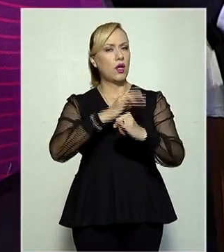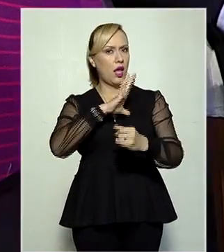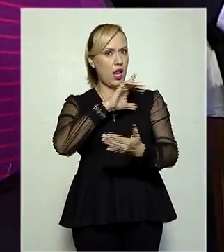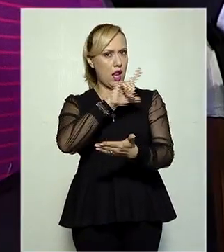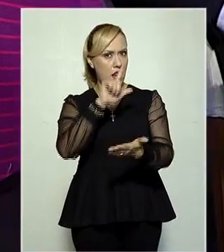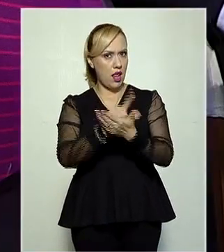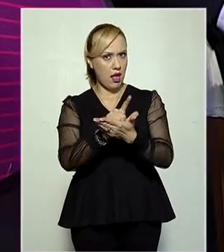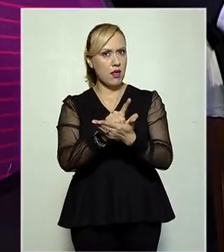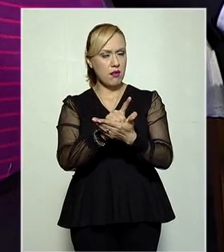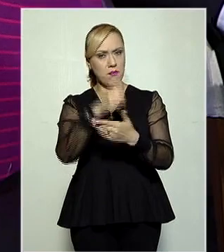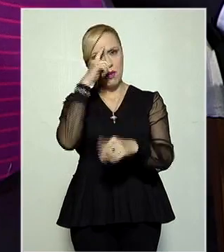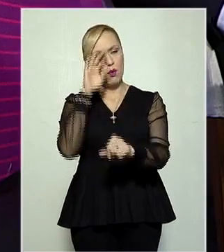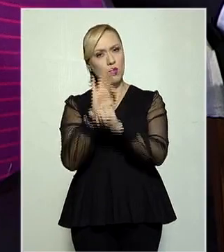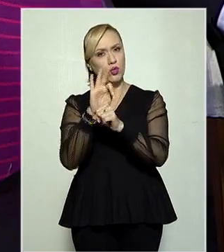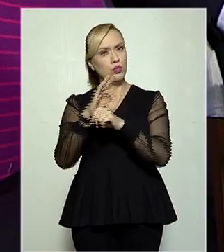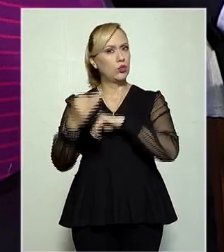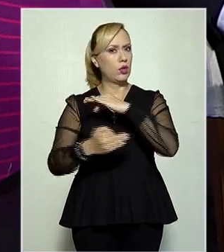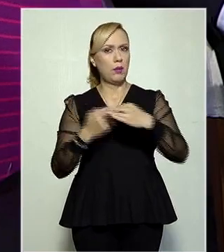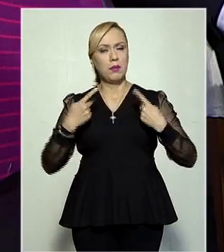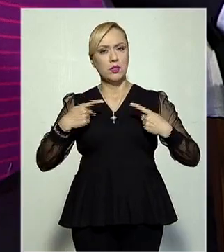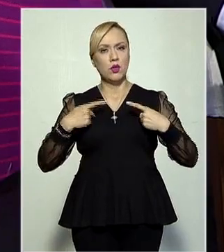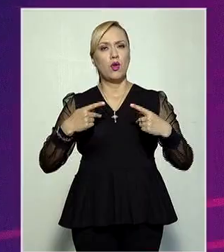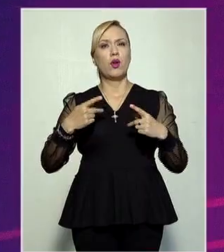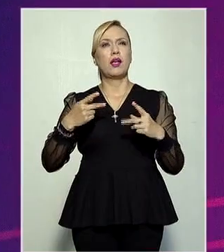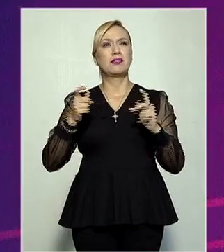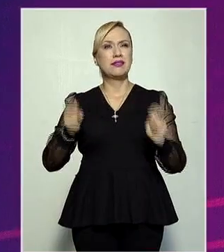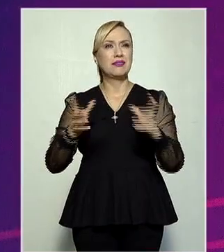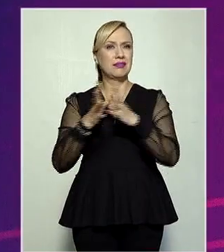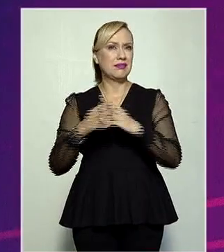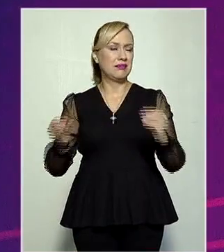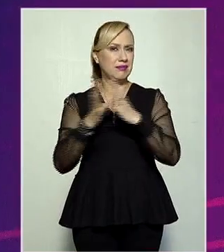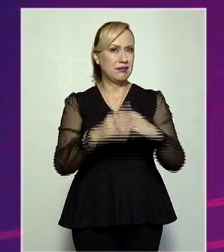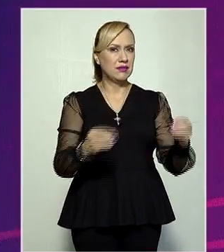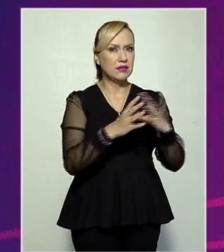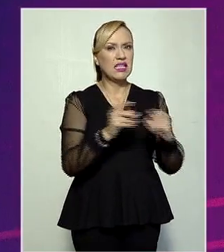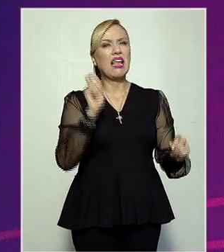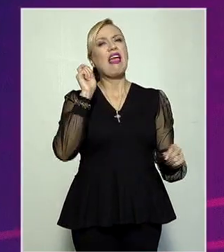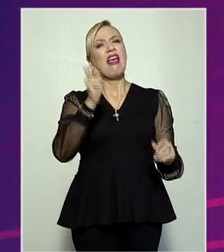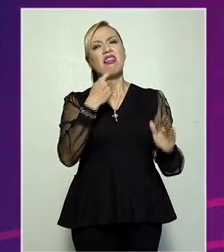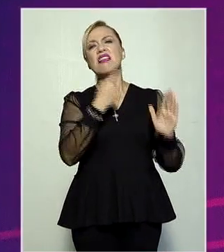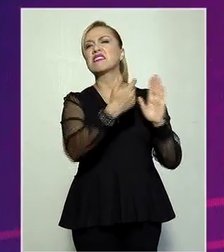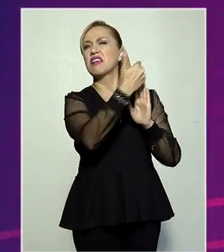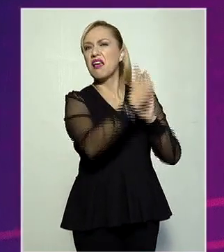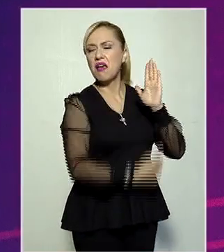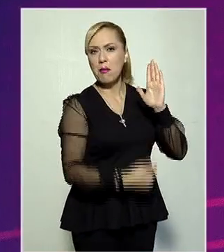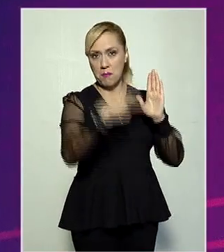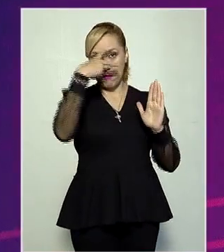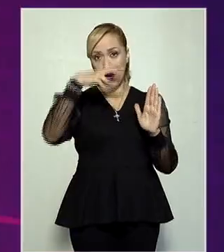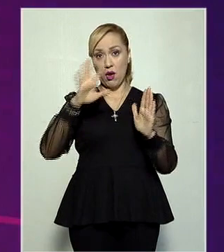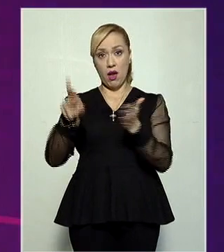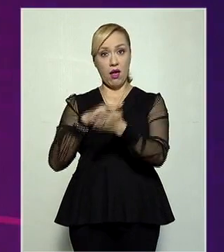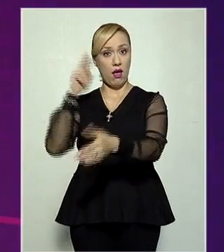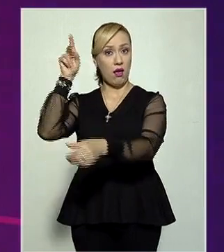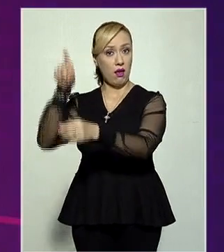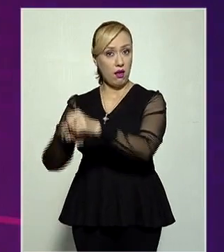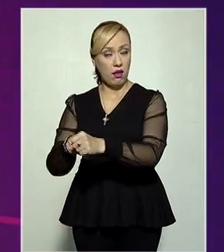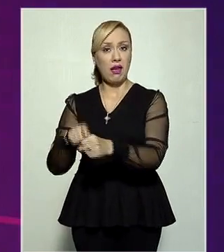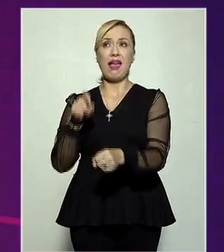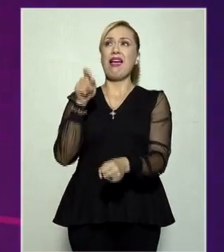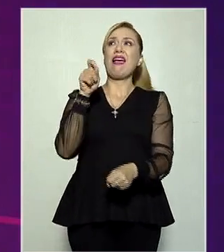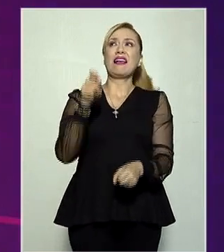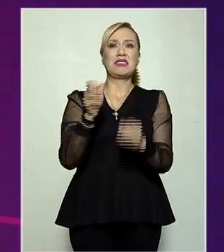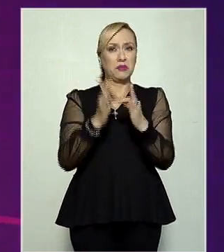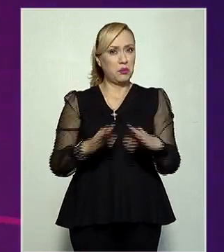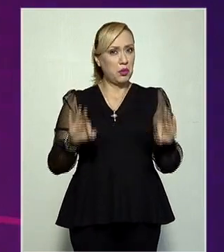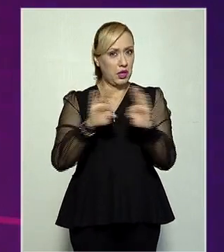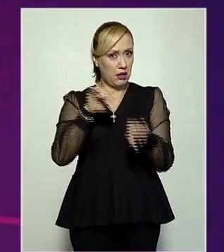para la Protección de todas las personas contra las desapariciones forzadas. ¿Qué contiene este documento? ¿México lo ha firmado? ¿Qué relevancia ha tenido